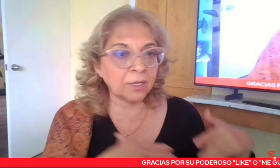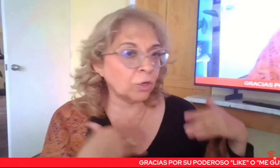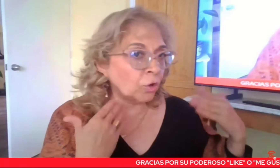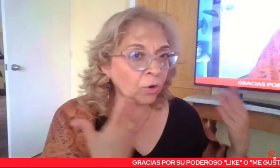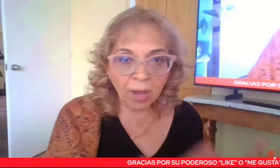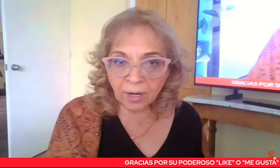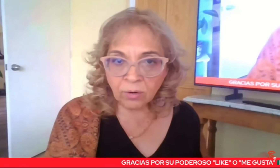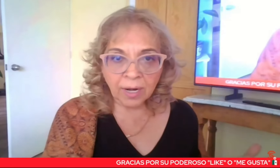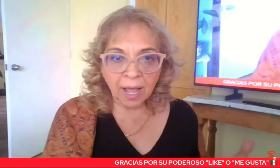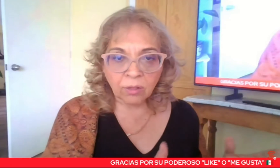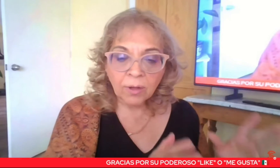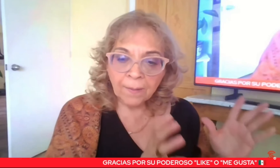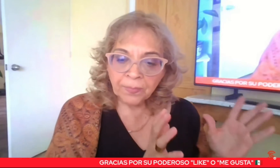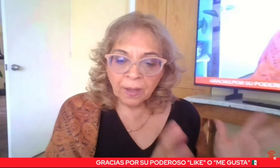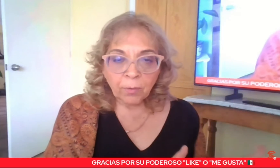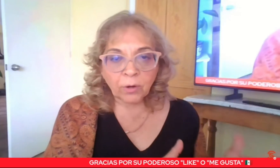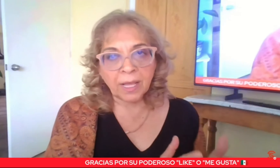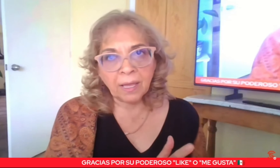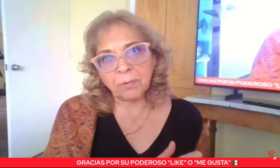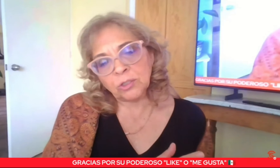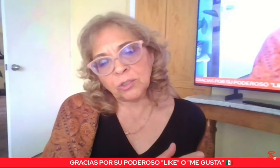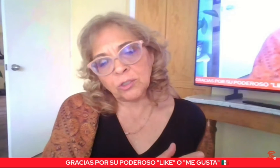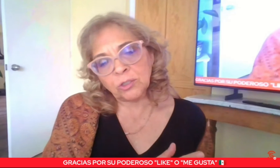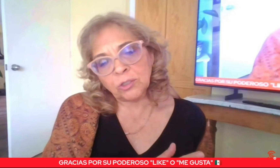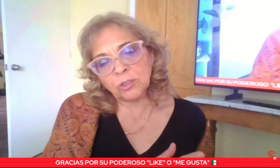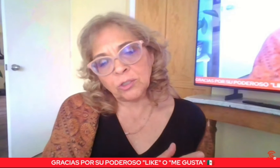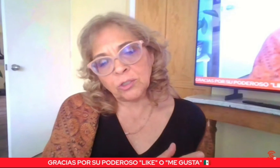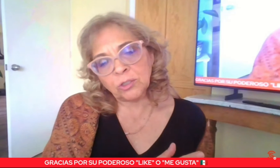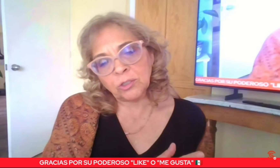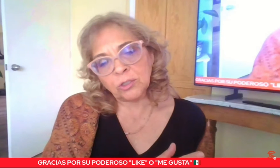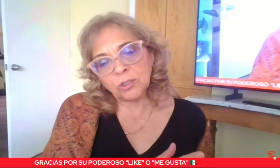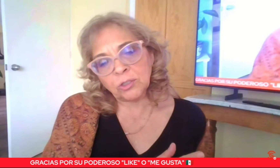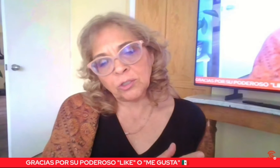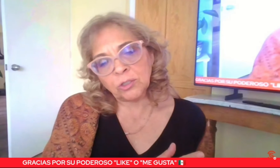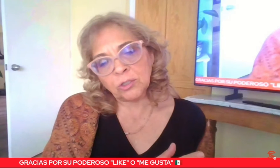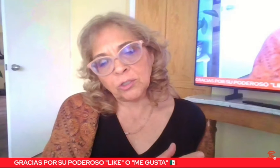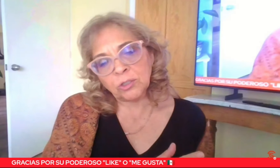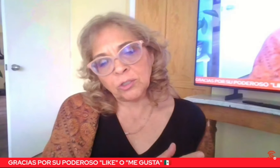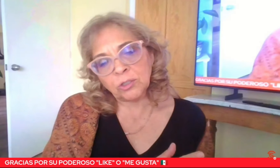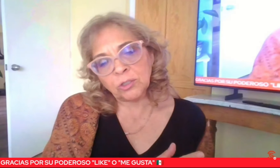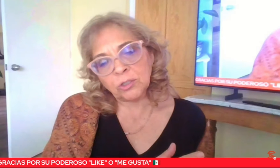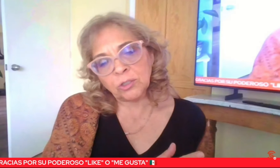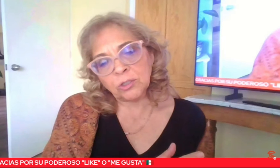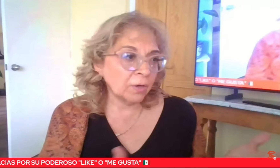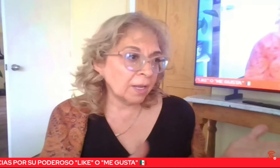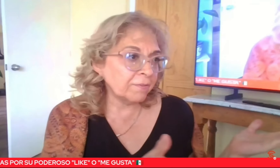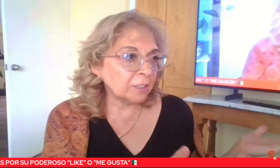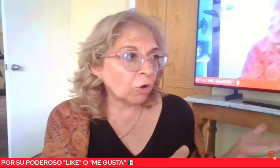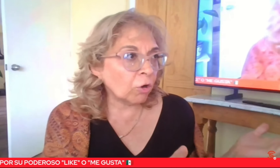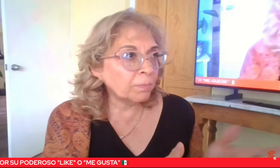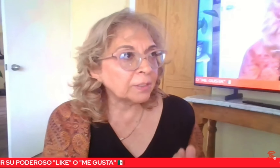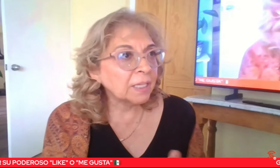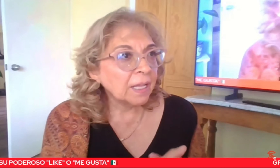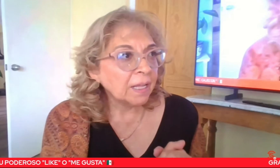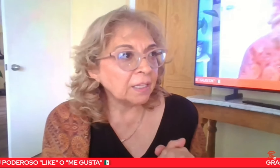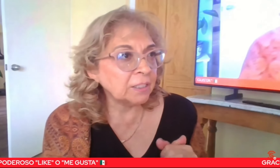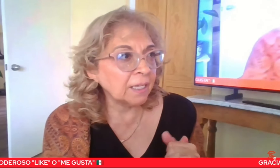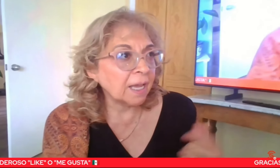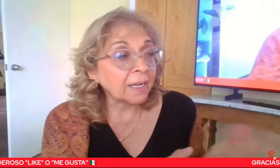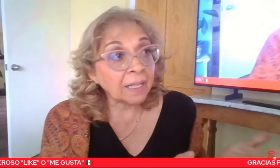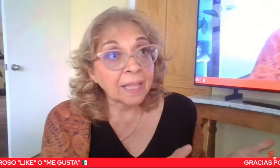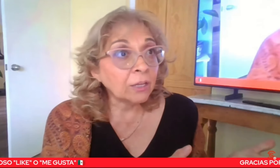entienden, no lo han logrado. ¿Por qué? Pues yo digo que porque no tienen el conocimiento, ¿no? El Fisgón, pues,